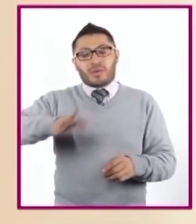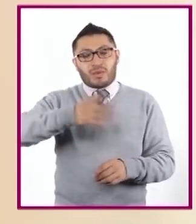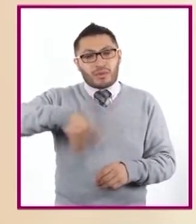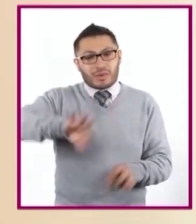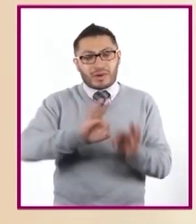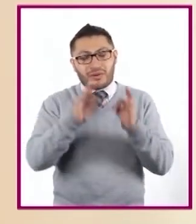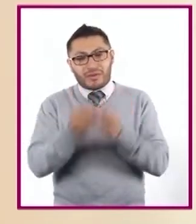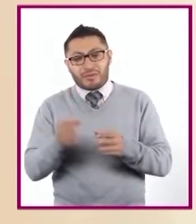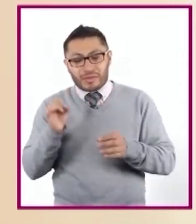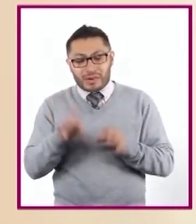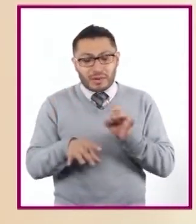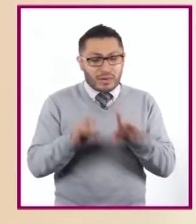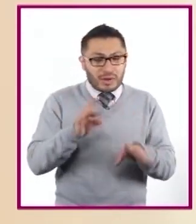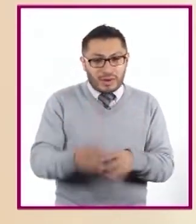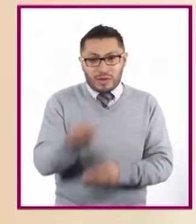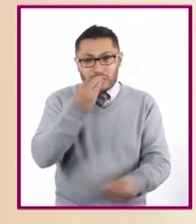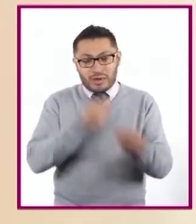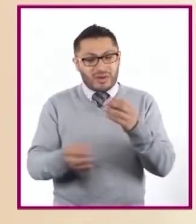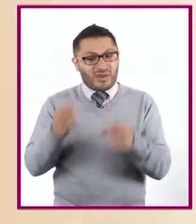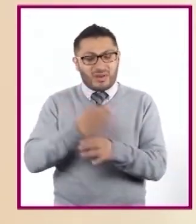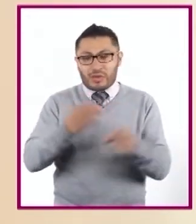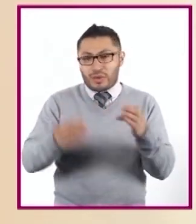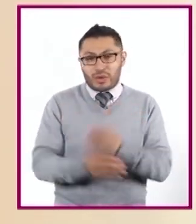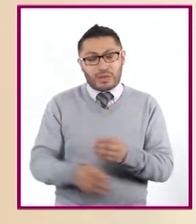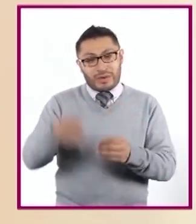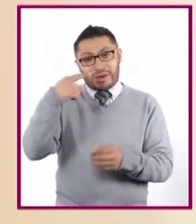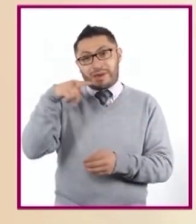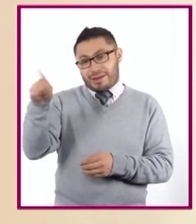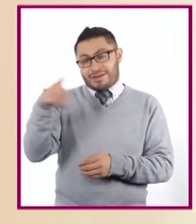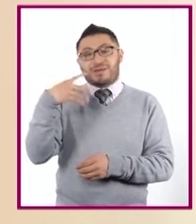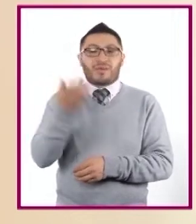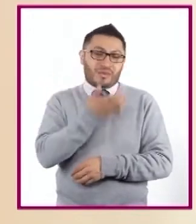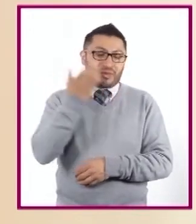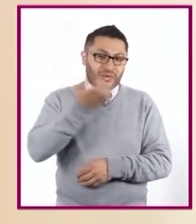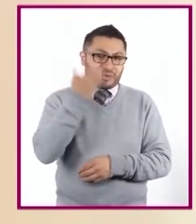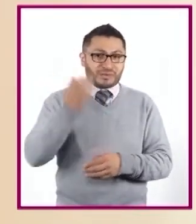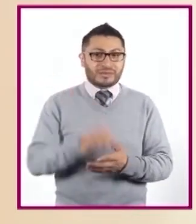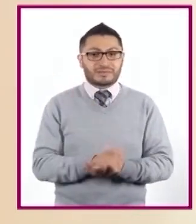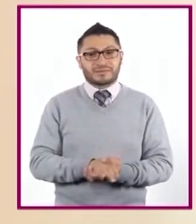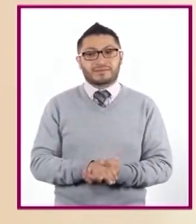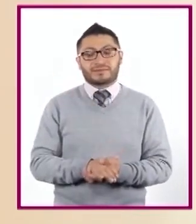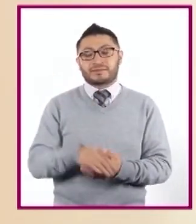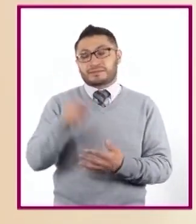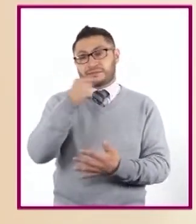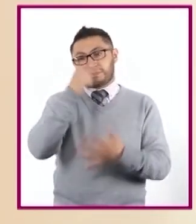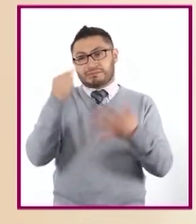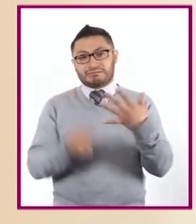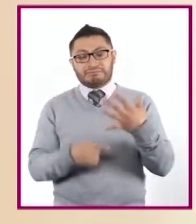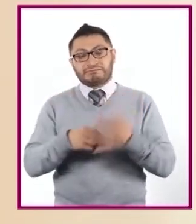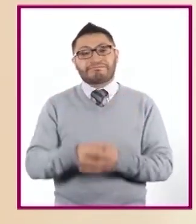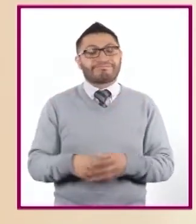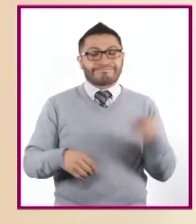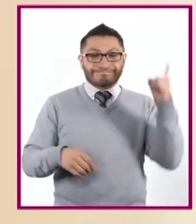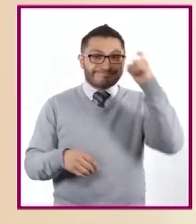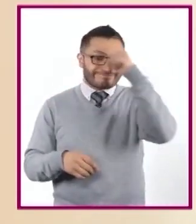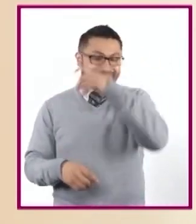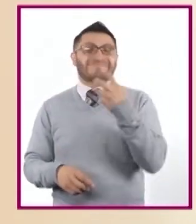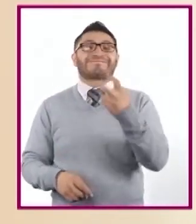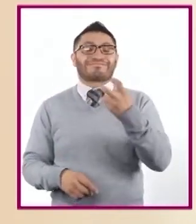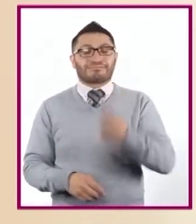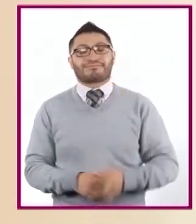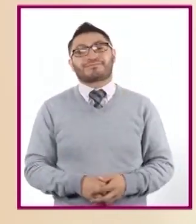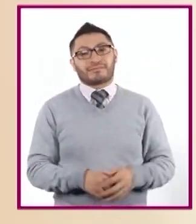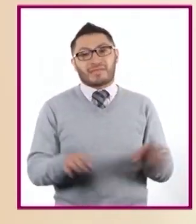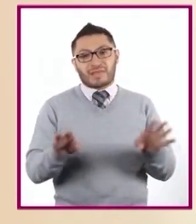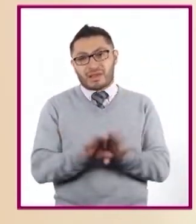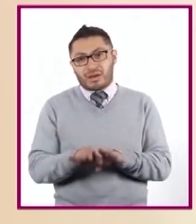los alimentos, productos agrícolas y ganaderos a los que estaban acostumbrados. Varios factores dificultaron este proceso,